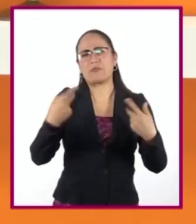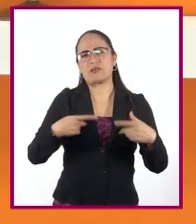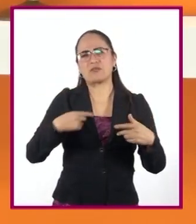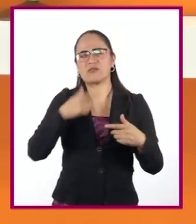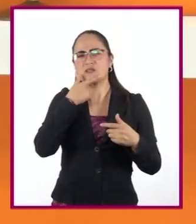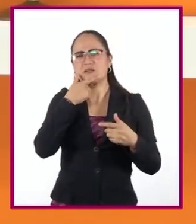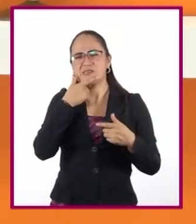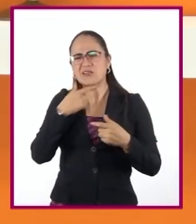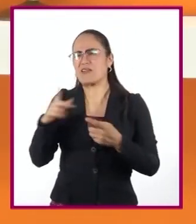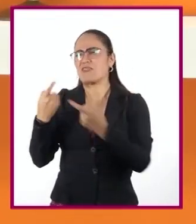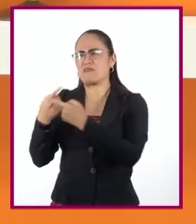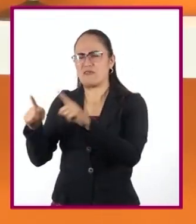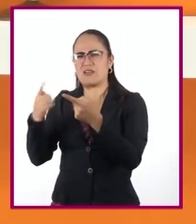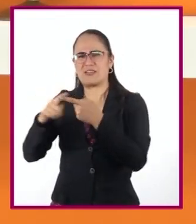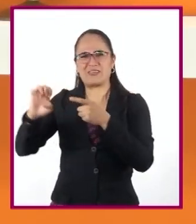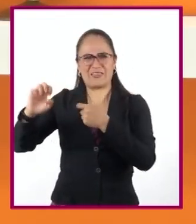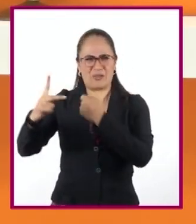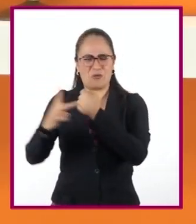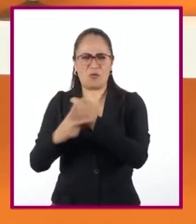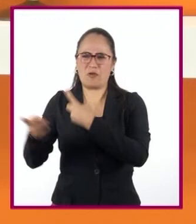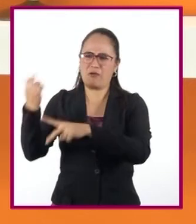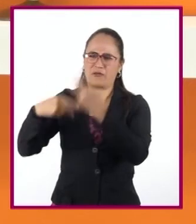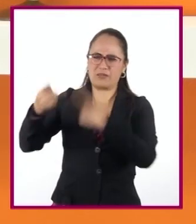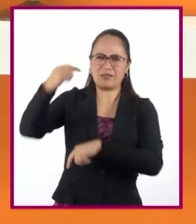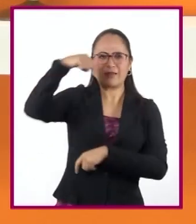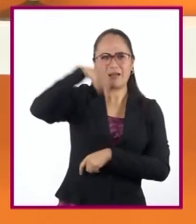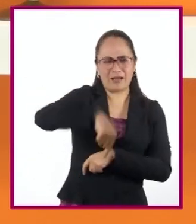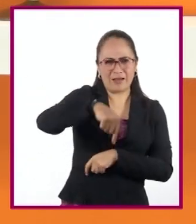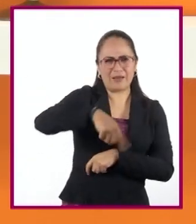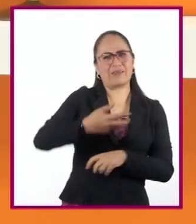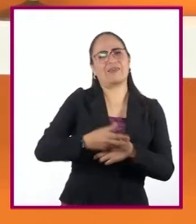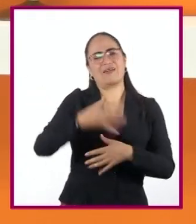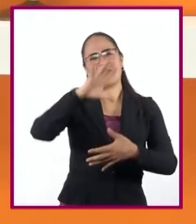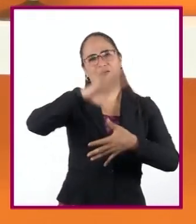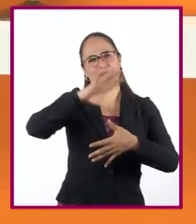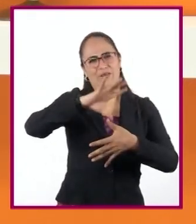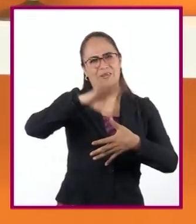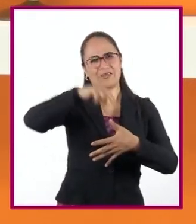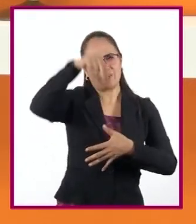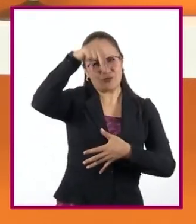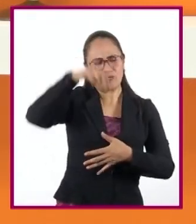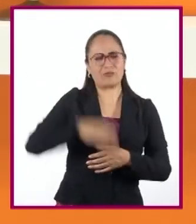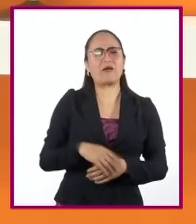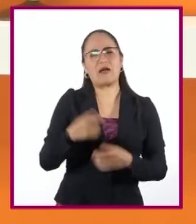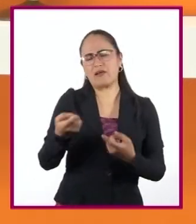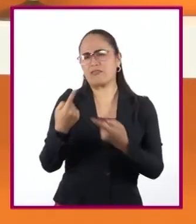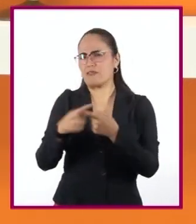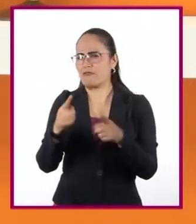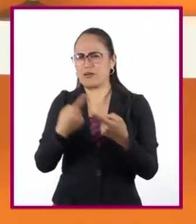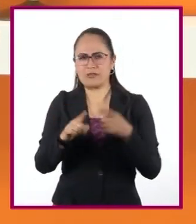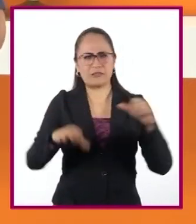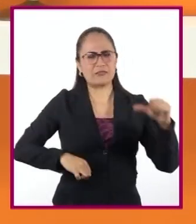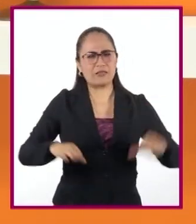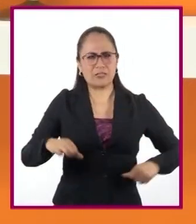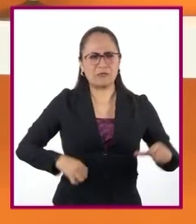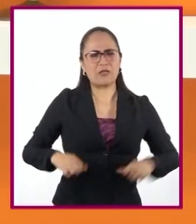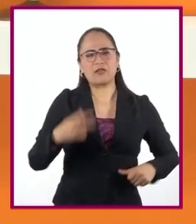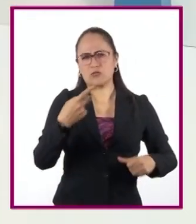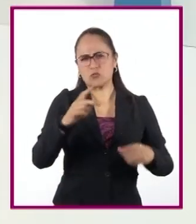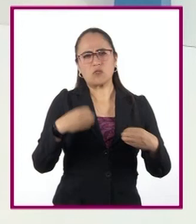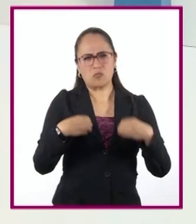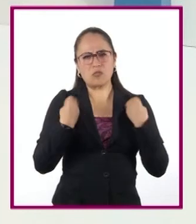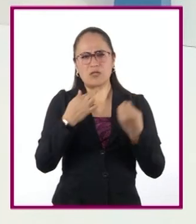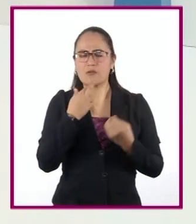de distintas regiones europeas que mediante las diferentes actividades económicas lograron mejorar su calidad de